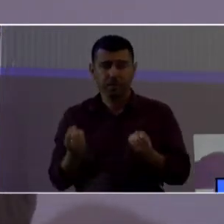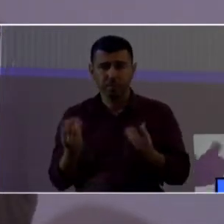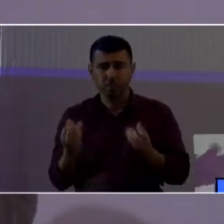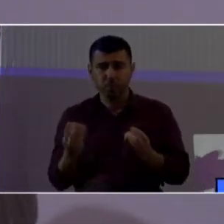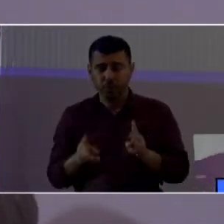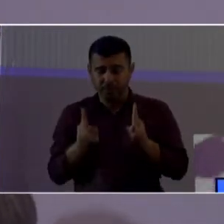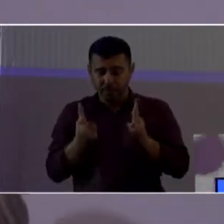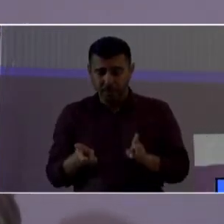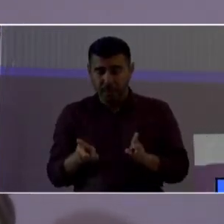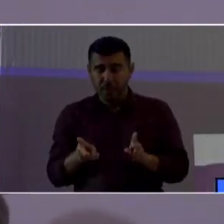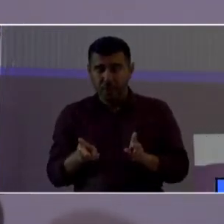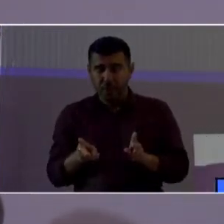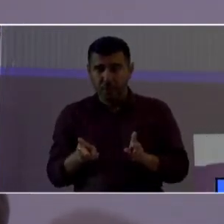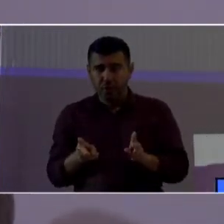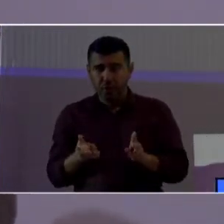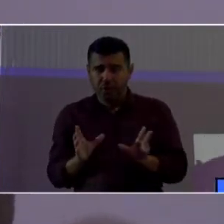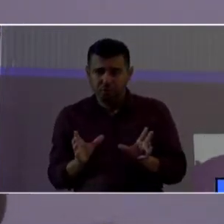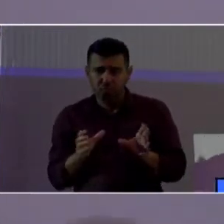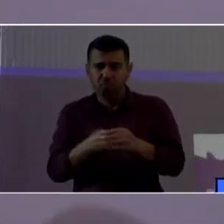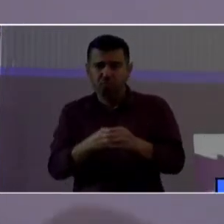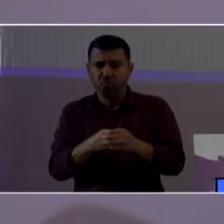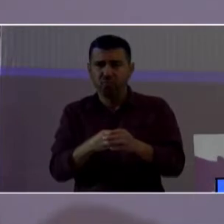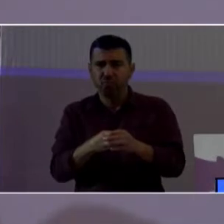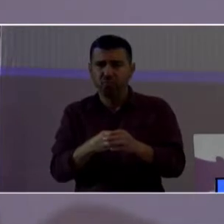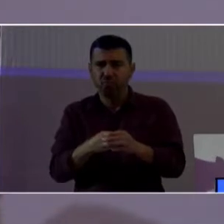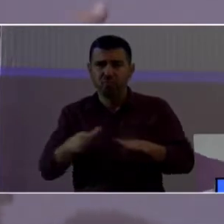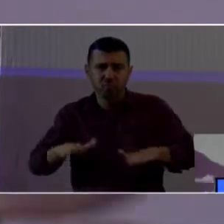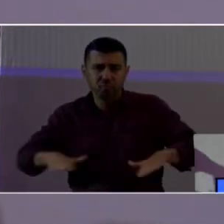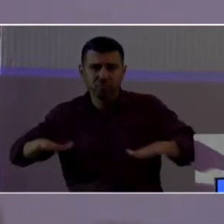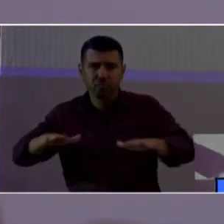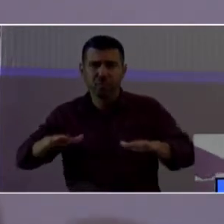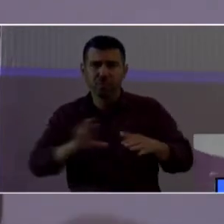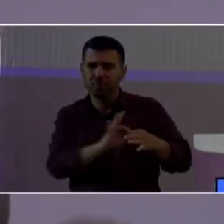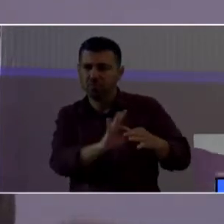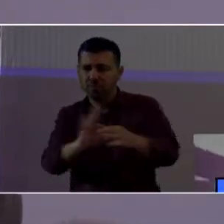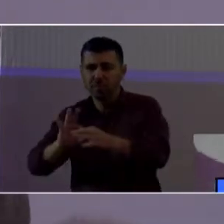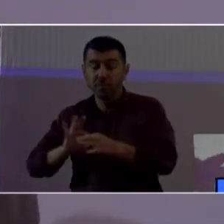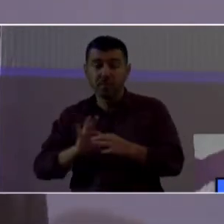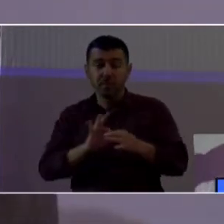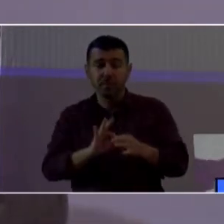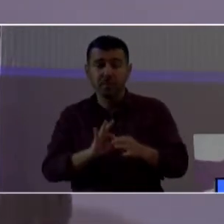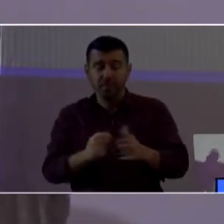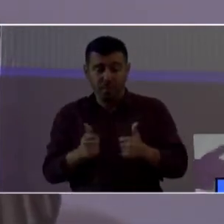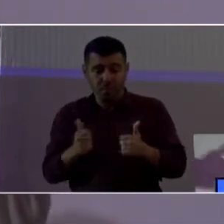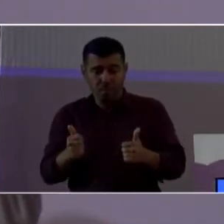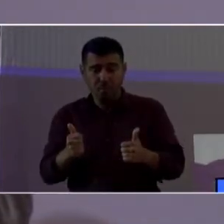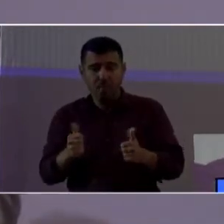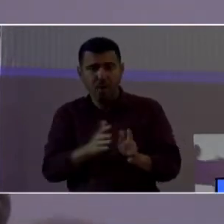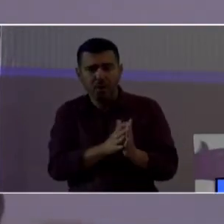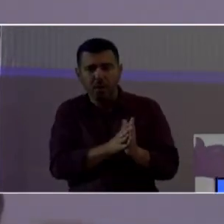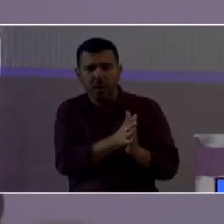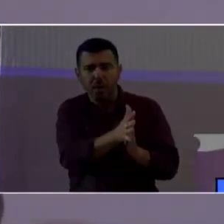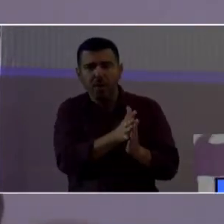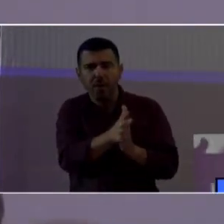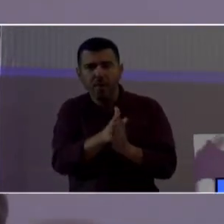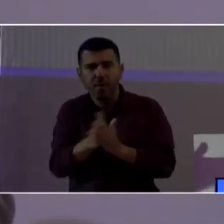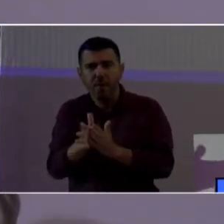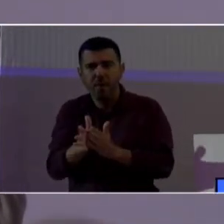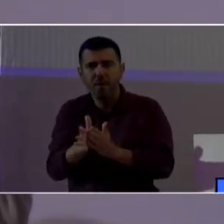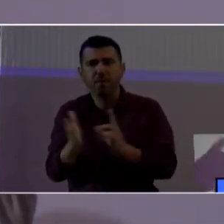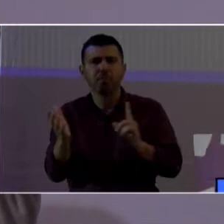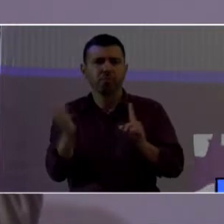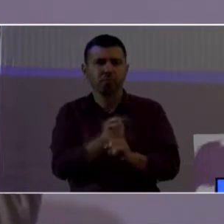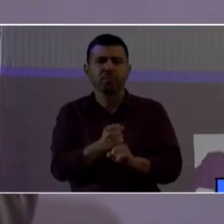la asociatividad y en el cooperativismo, que ellos mismos con tan buenos informes la están logrando. Pero hay otros que